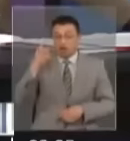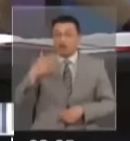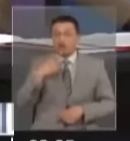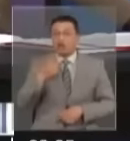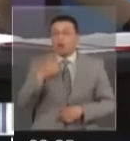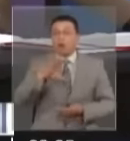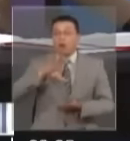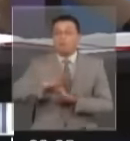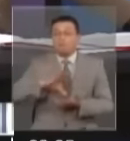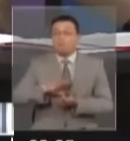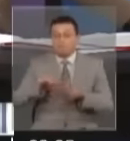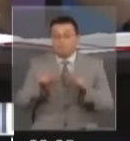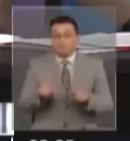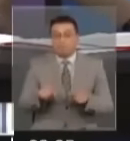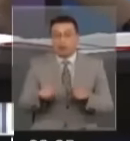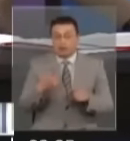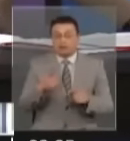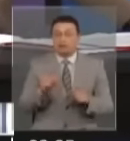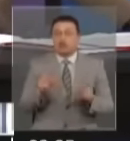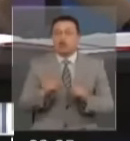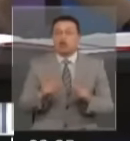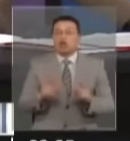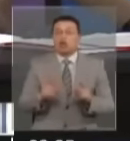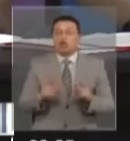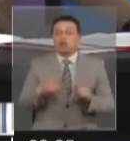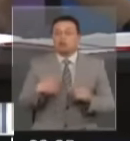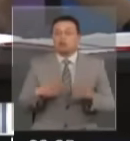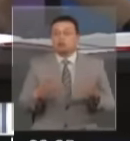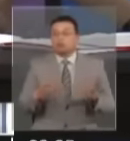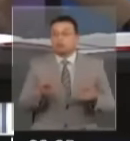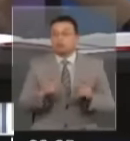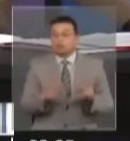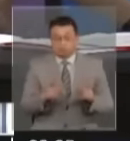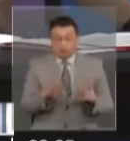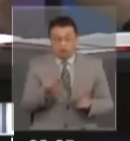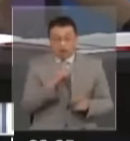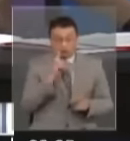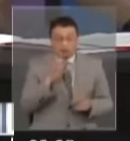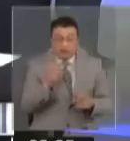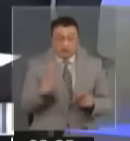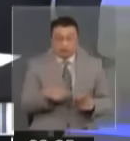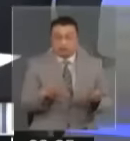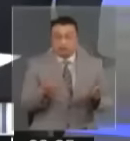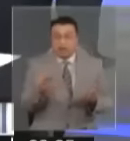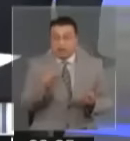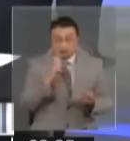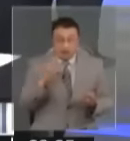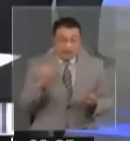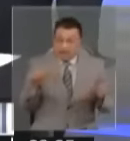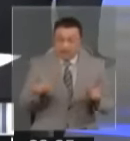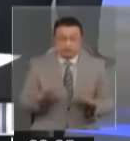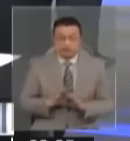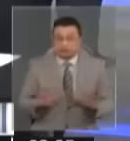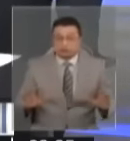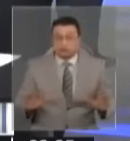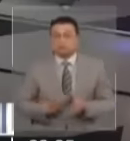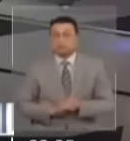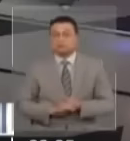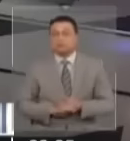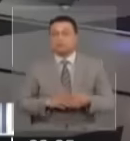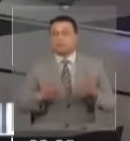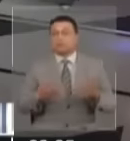país que no... Oh, bueno, no, pues, así es. Al mundo de la diversidad sexual. Alejandro. Al mundo de la diversidad sexual